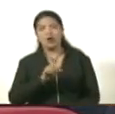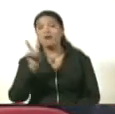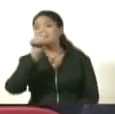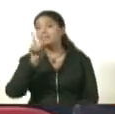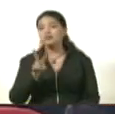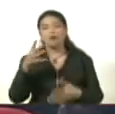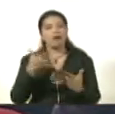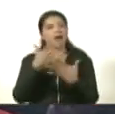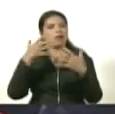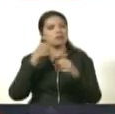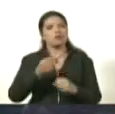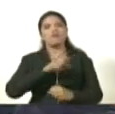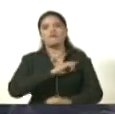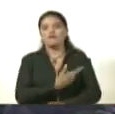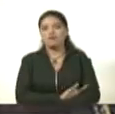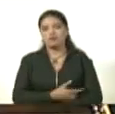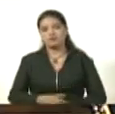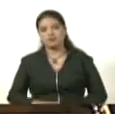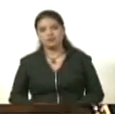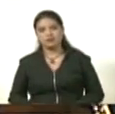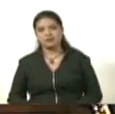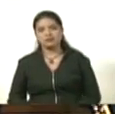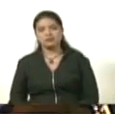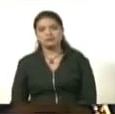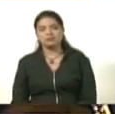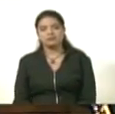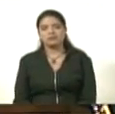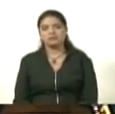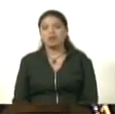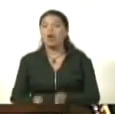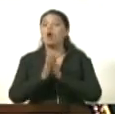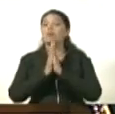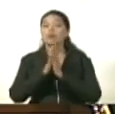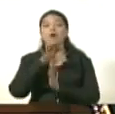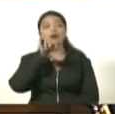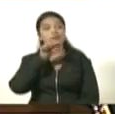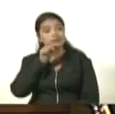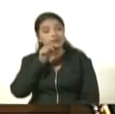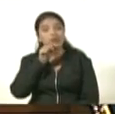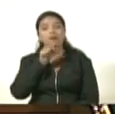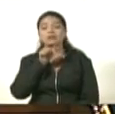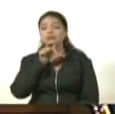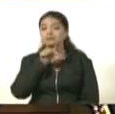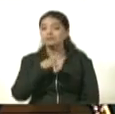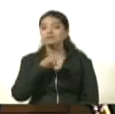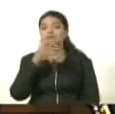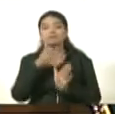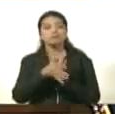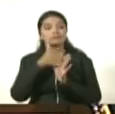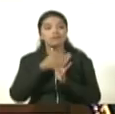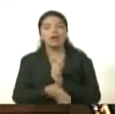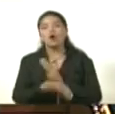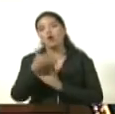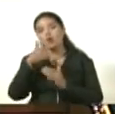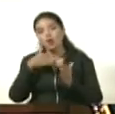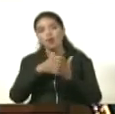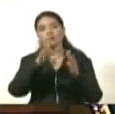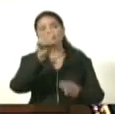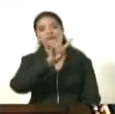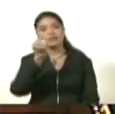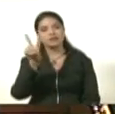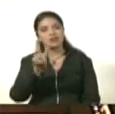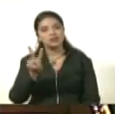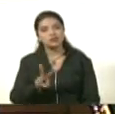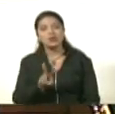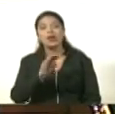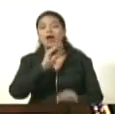mucho más fuerte, mucho más sólida. Por favor, entiendan la magnitud de lo que está haciendo contra Venezuela.